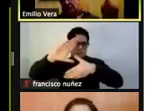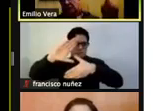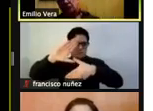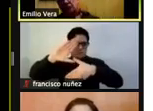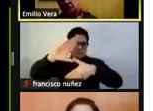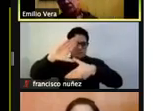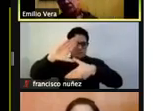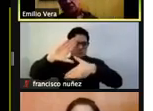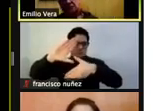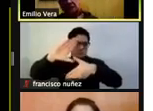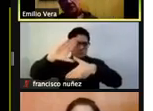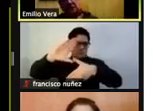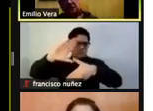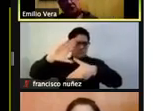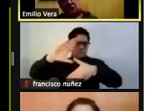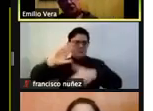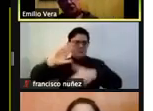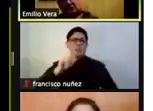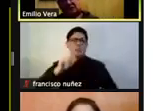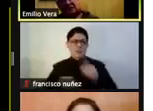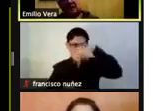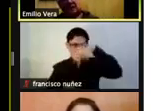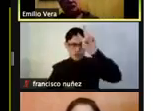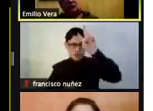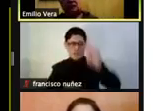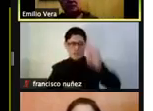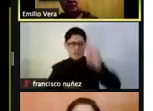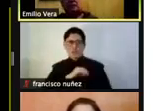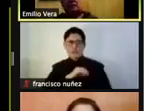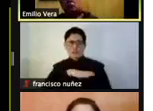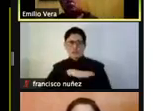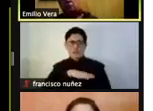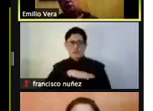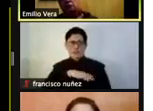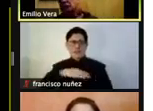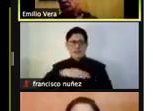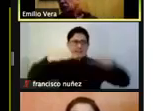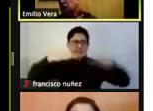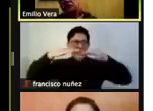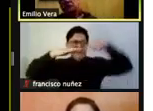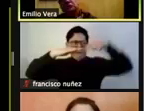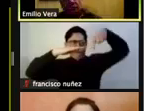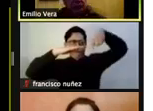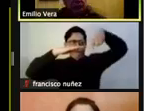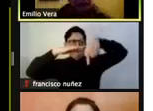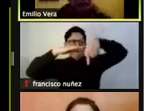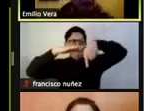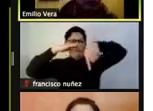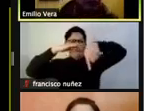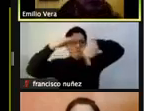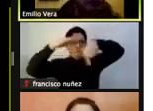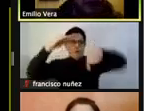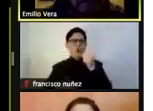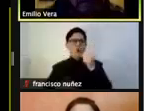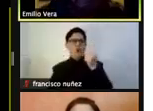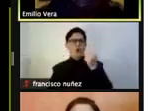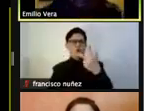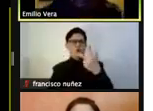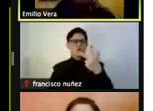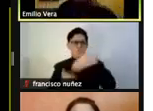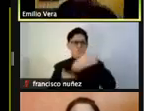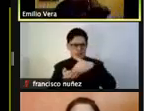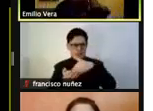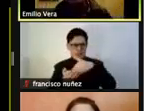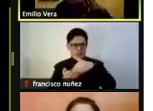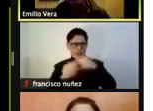cierto? Esta es una fosa marina muy profunda, 8.000 metros de profundidad más o menos acá. Esto está en tiempo, pero yo les cuento